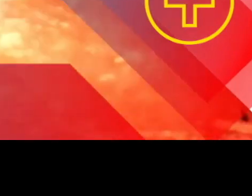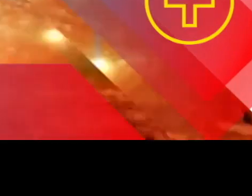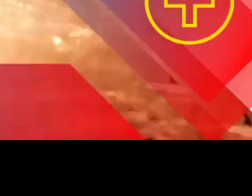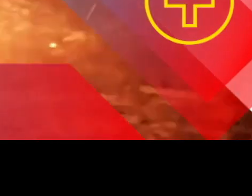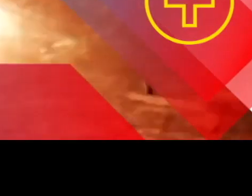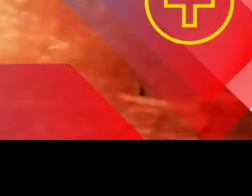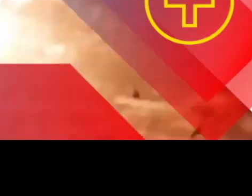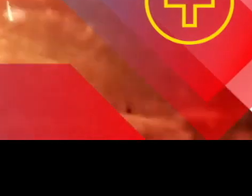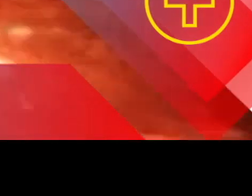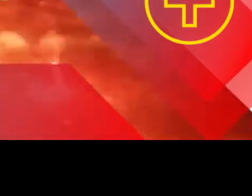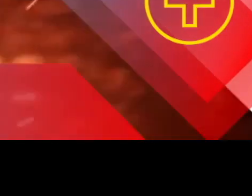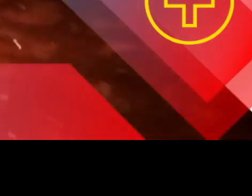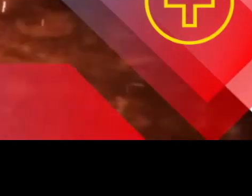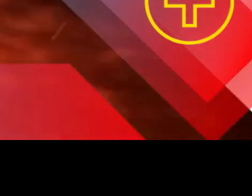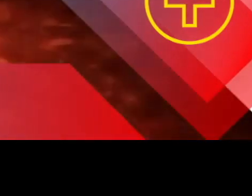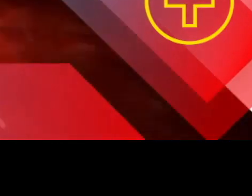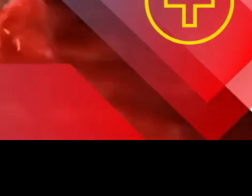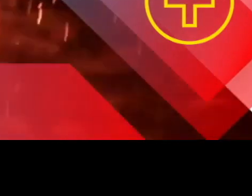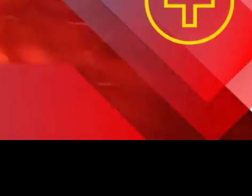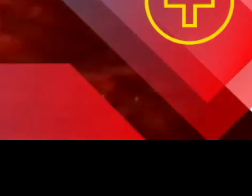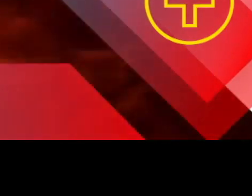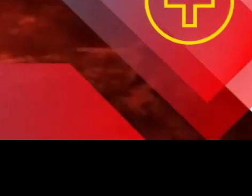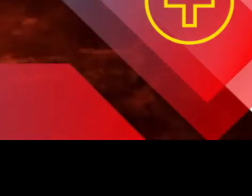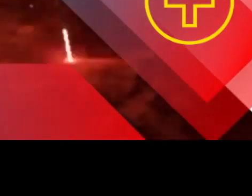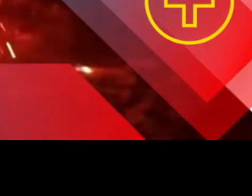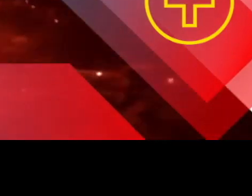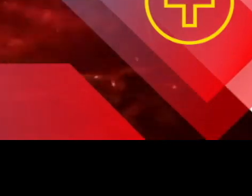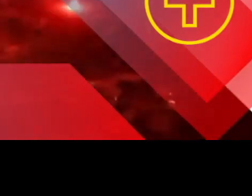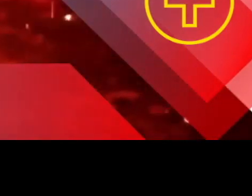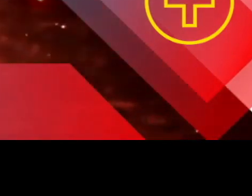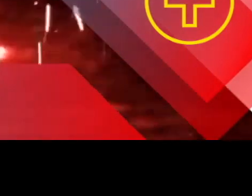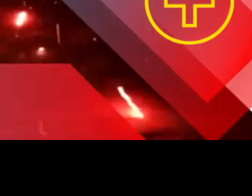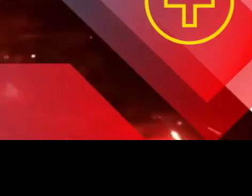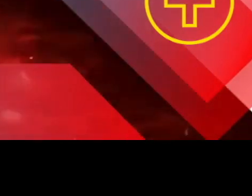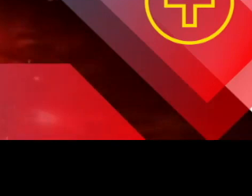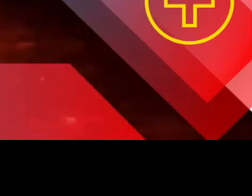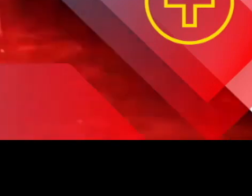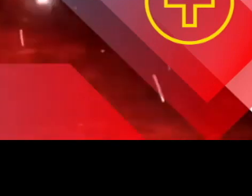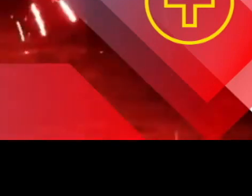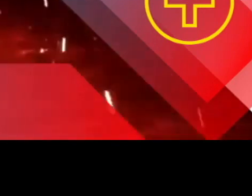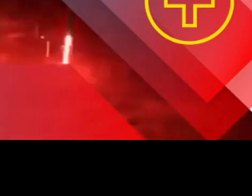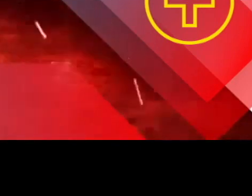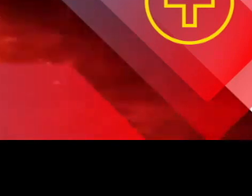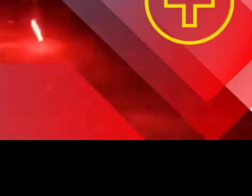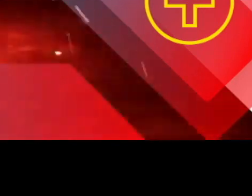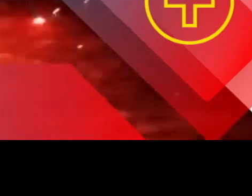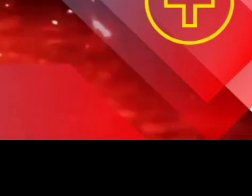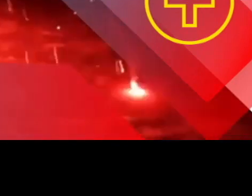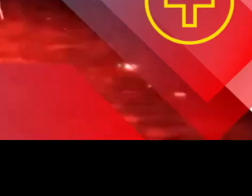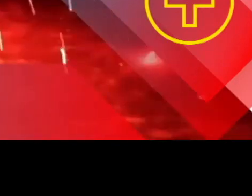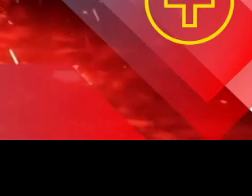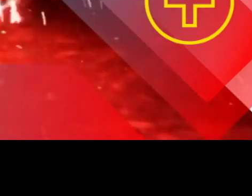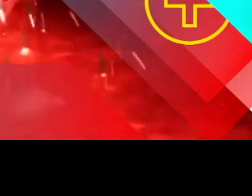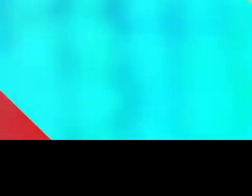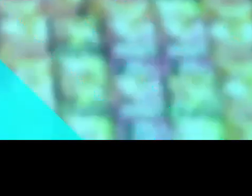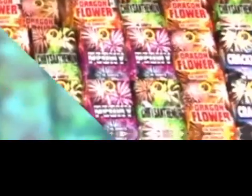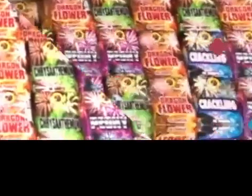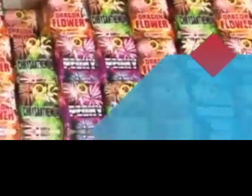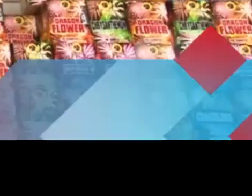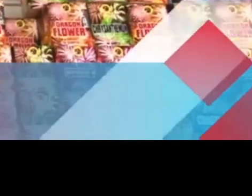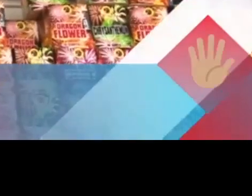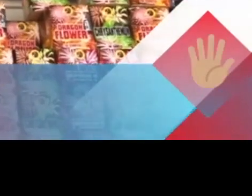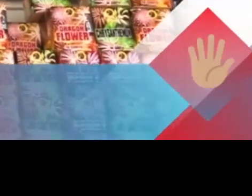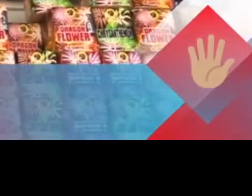como juegos pirotécnicos en lugares más seguros para apreciar el espectáculo y evitar accidentes